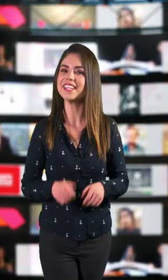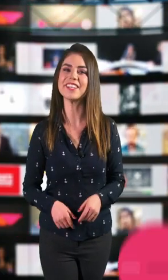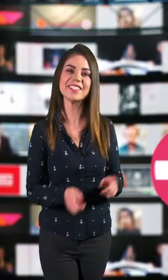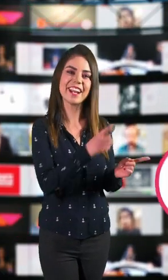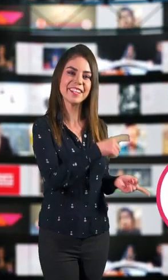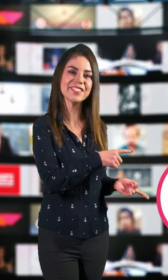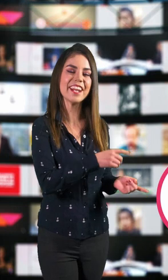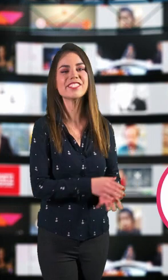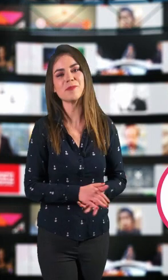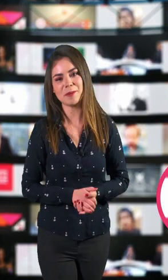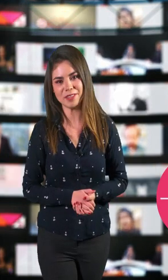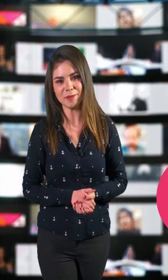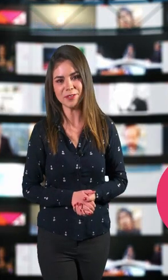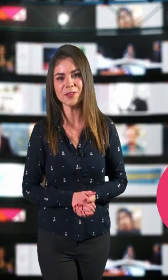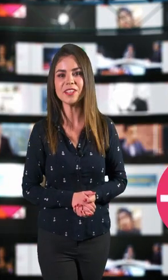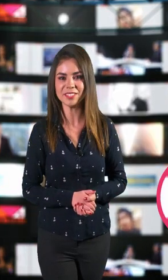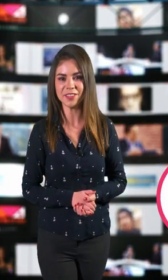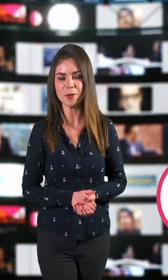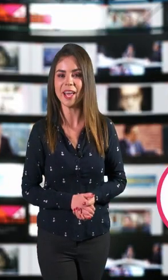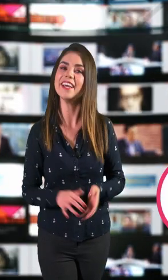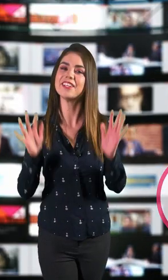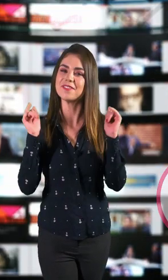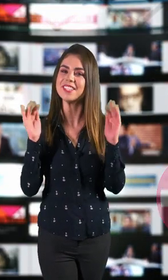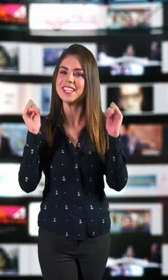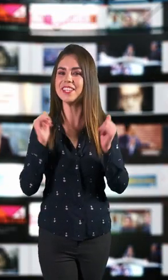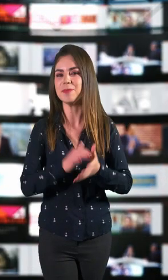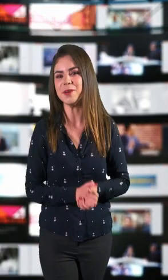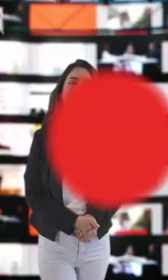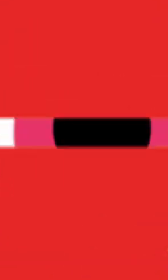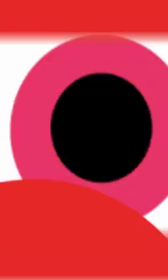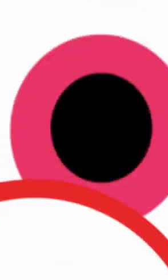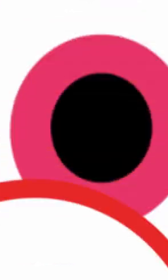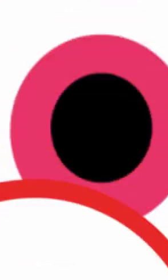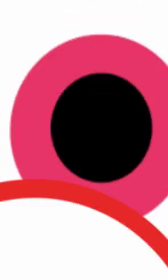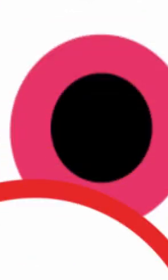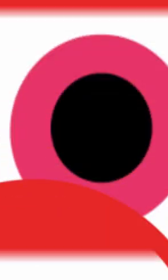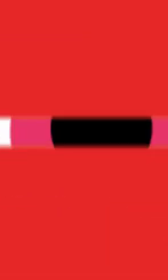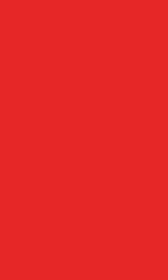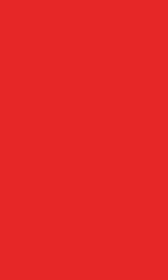olviden seguirnos en las redes sociales como Capital 21 y aunque usted no lo vea, nos vemos el siguiente domingo.